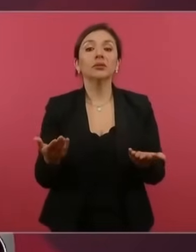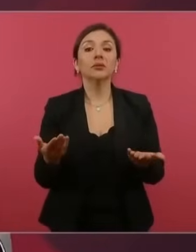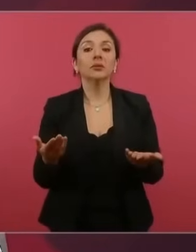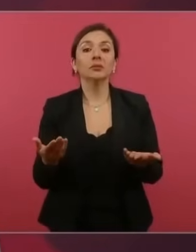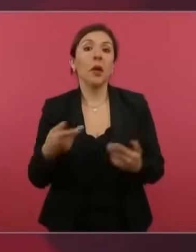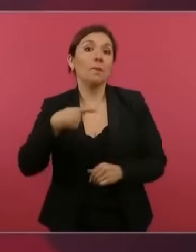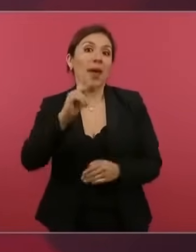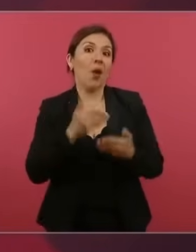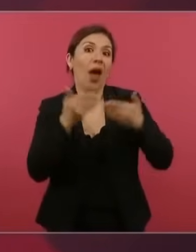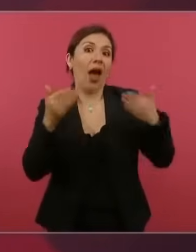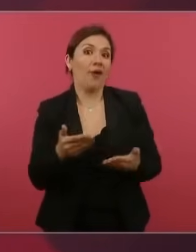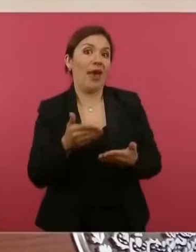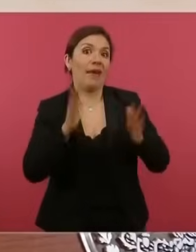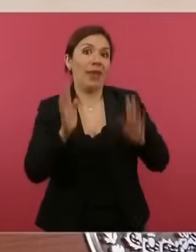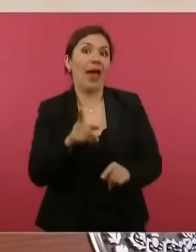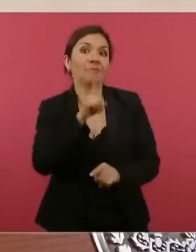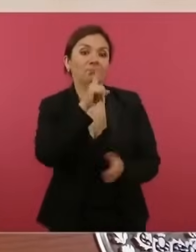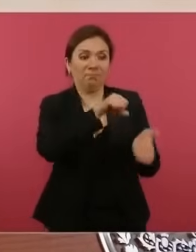lo silenciaron.